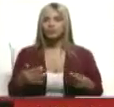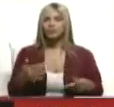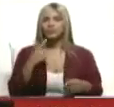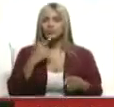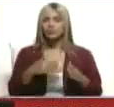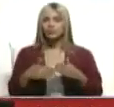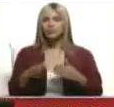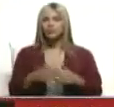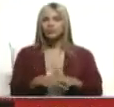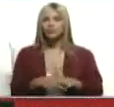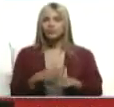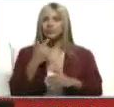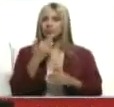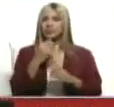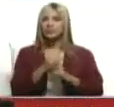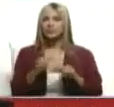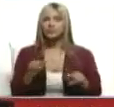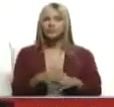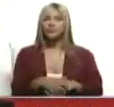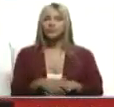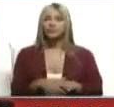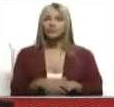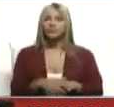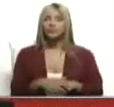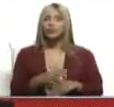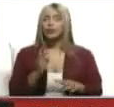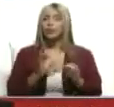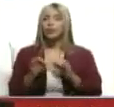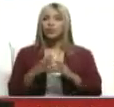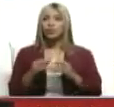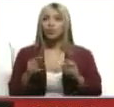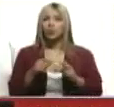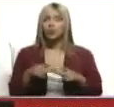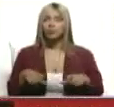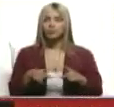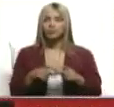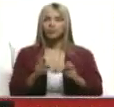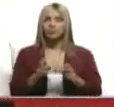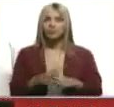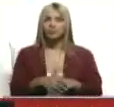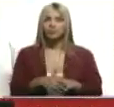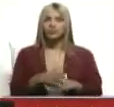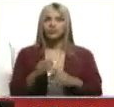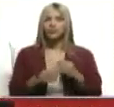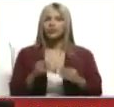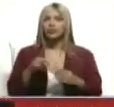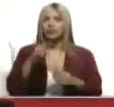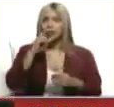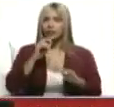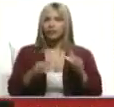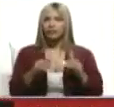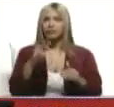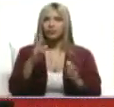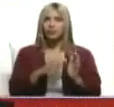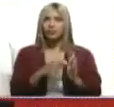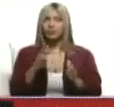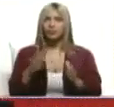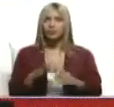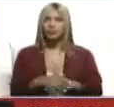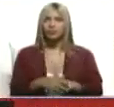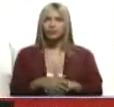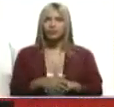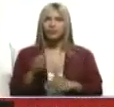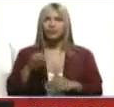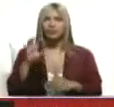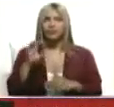allá, viceministro, ya para finalizar, ¿no estarían preparando todo este terreno o para lo que va a ser este año electoral 2024 en